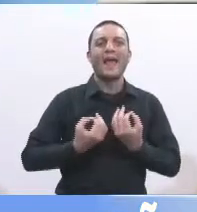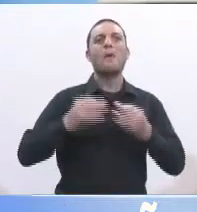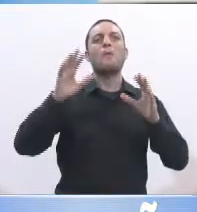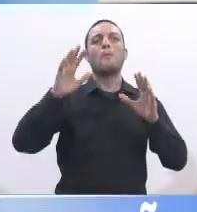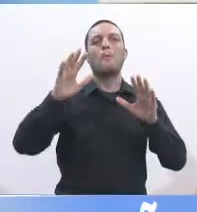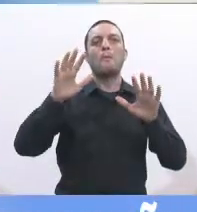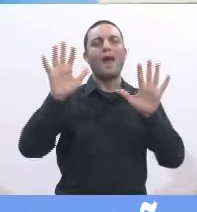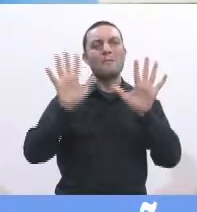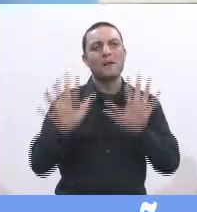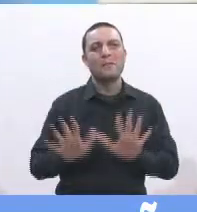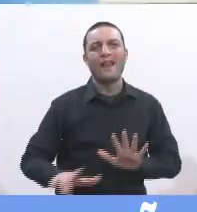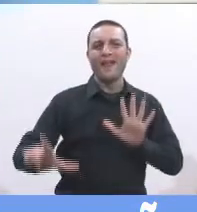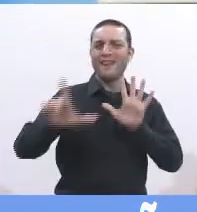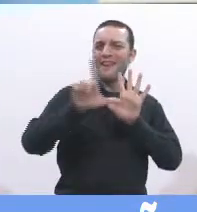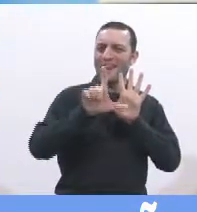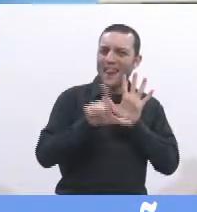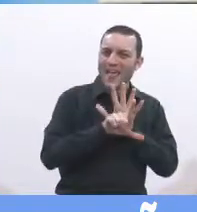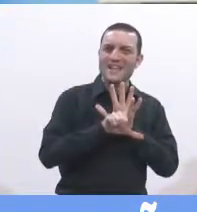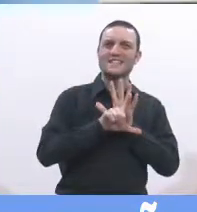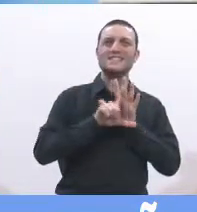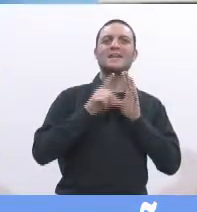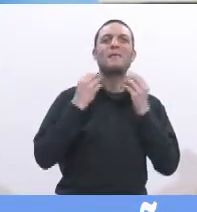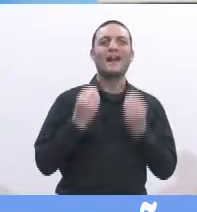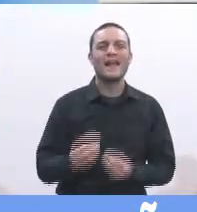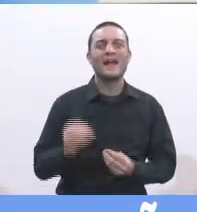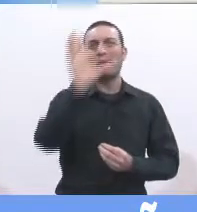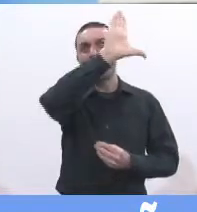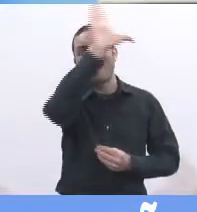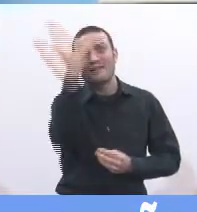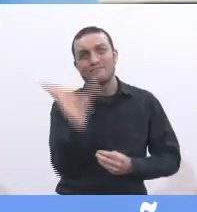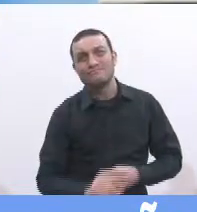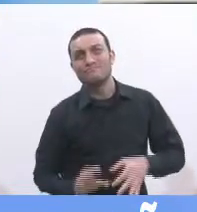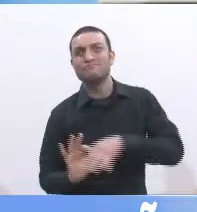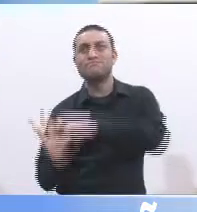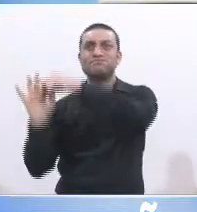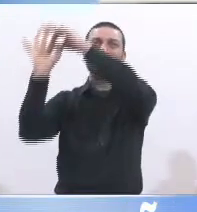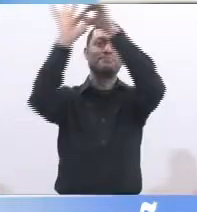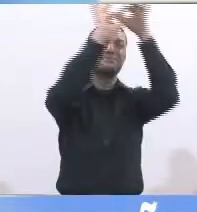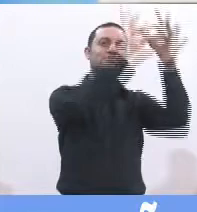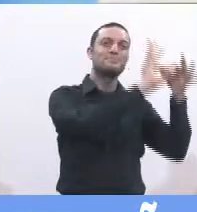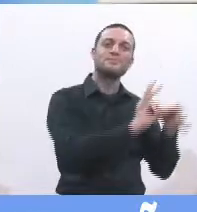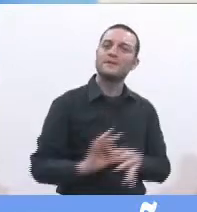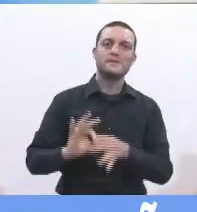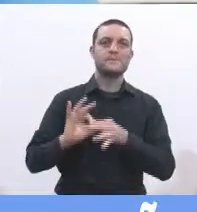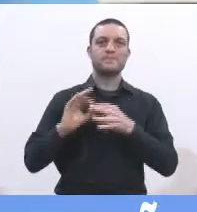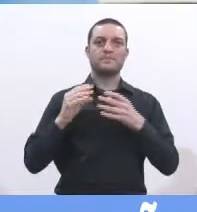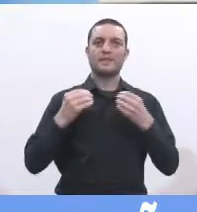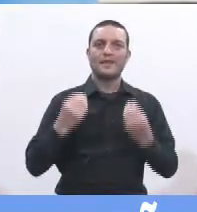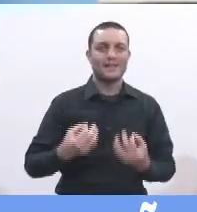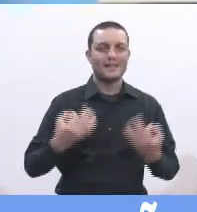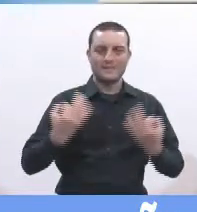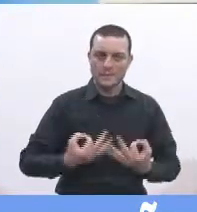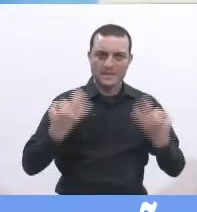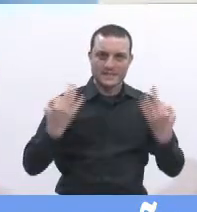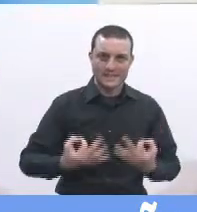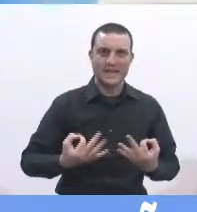uno de nosotros y construyan una Argentina federal unida, nos encontremos hace meses en un tratamiento express de un montón de